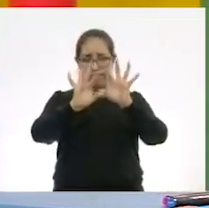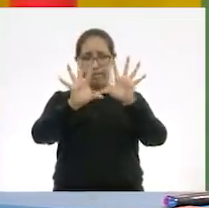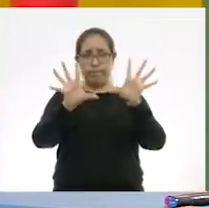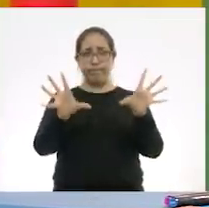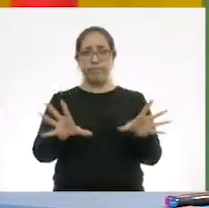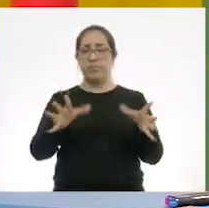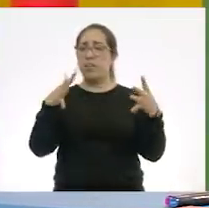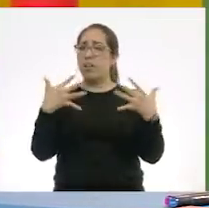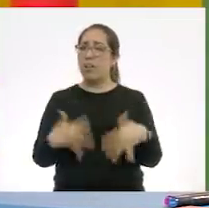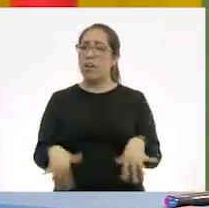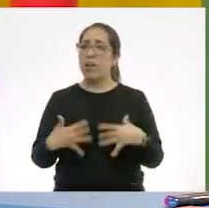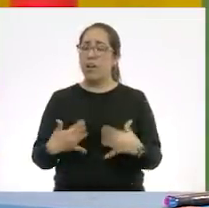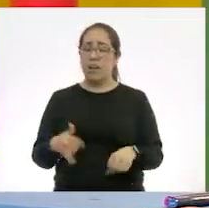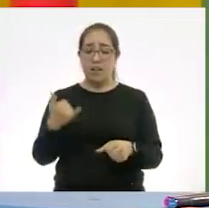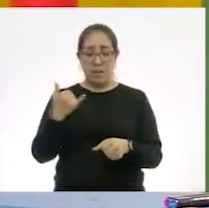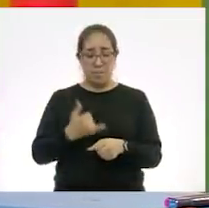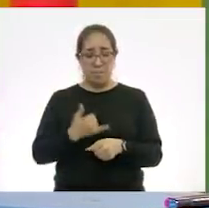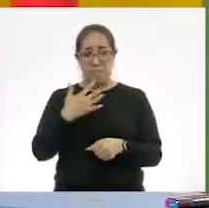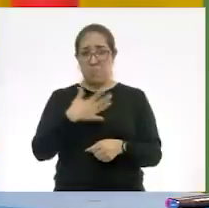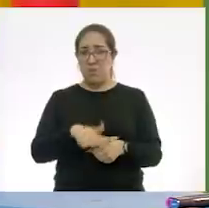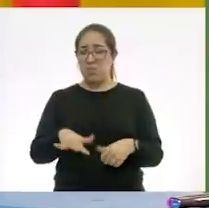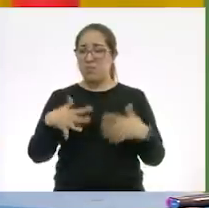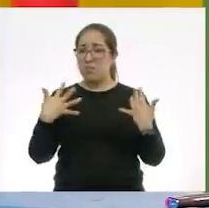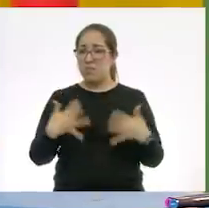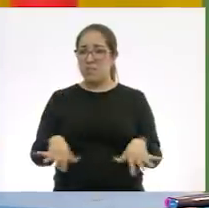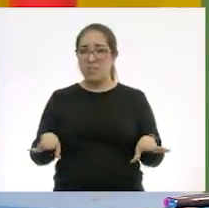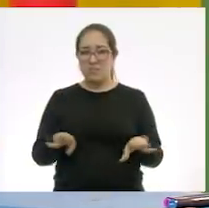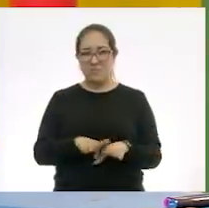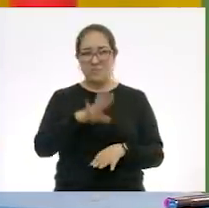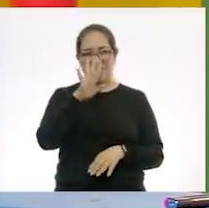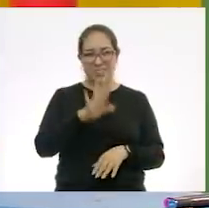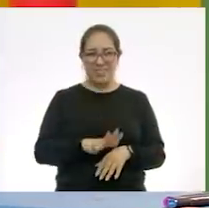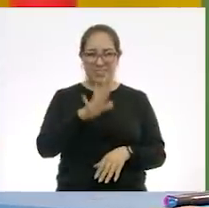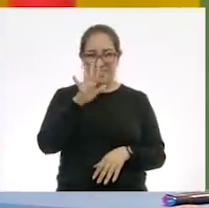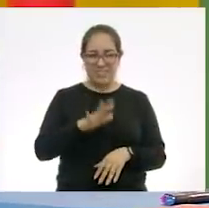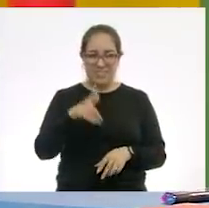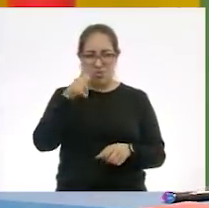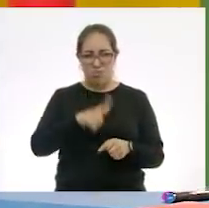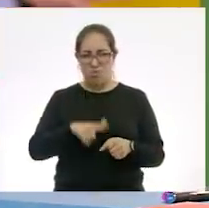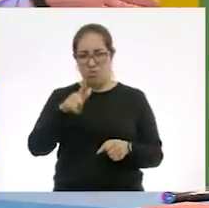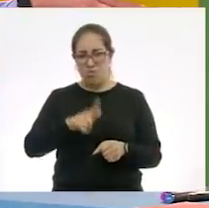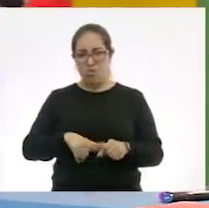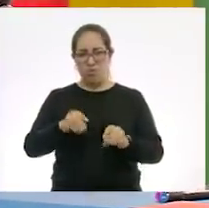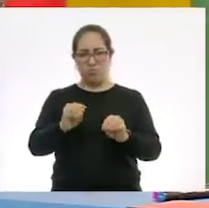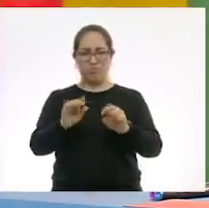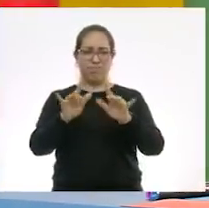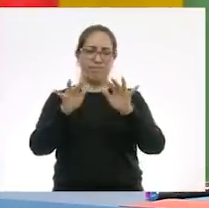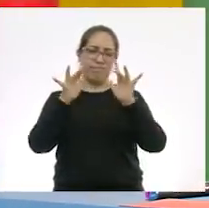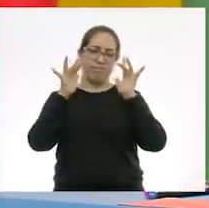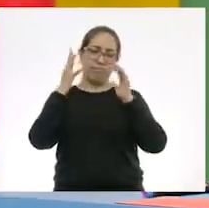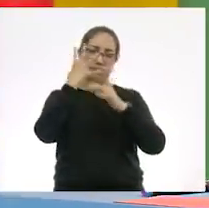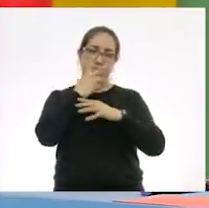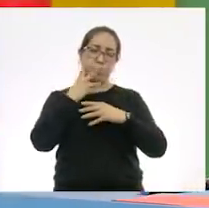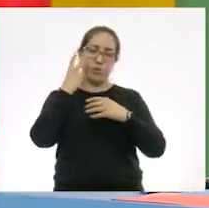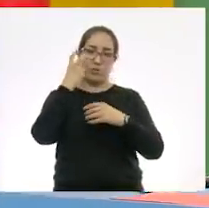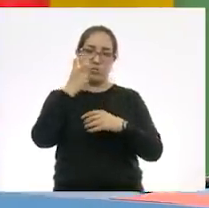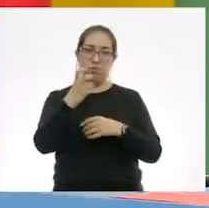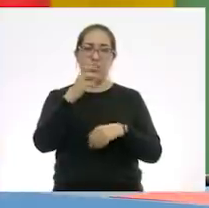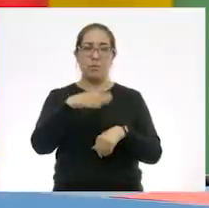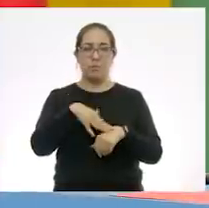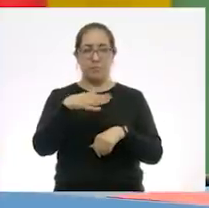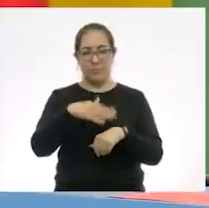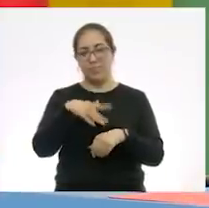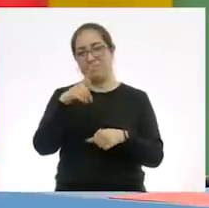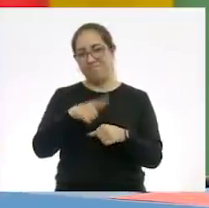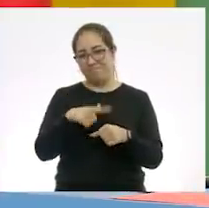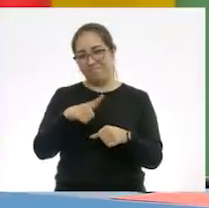es impresionante. Forman un pequeño gran arco iris muy importante. Claro, aquí para destacarlos mejor, por eso